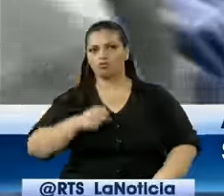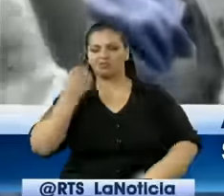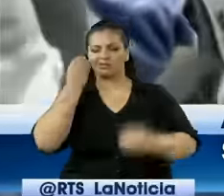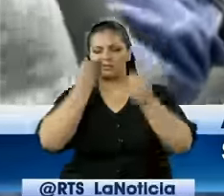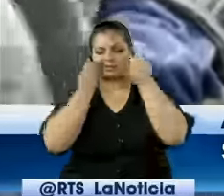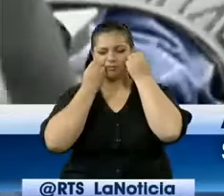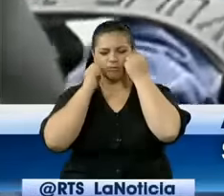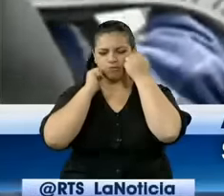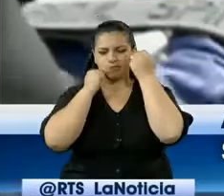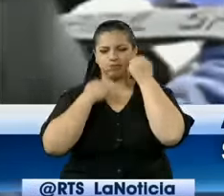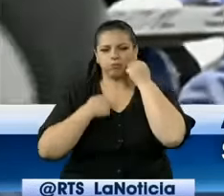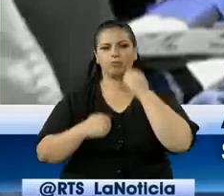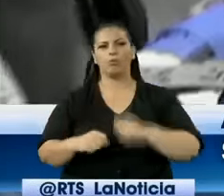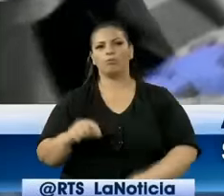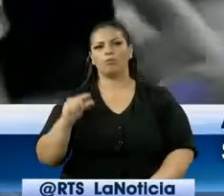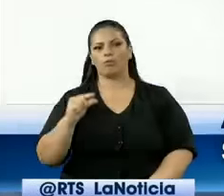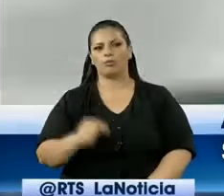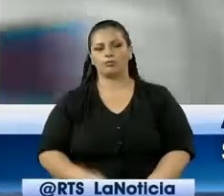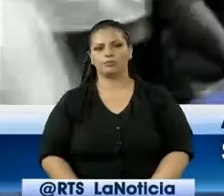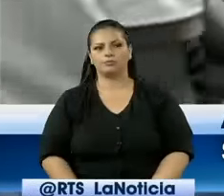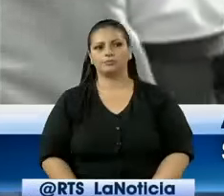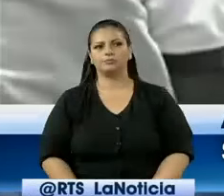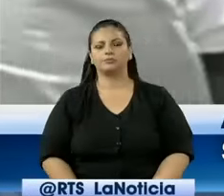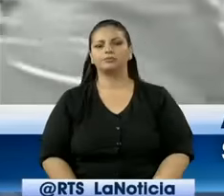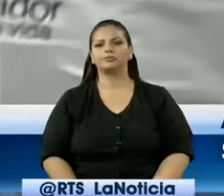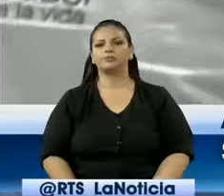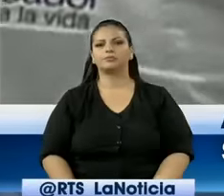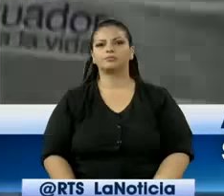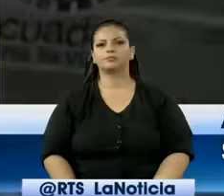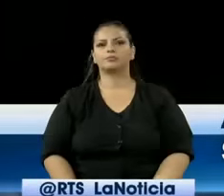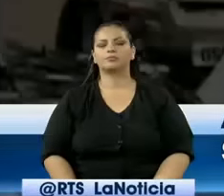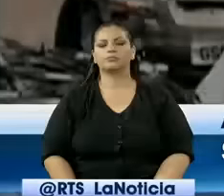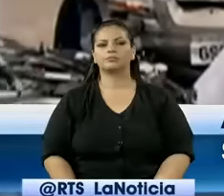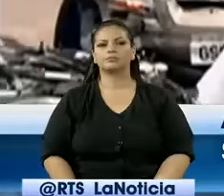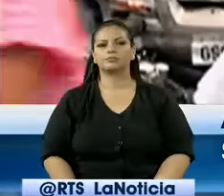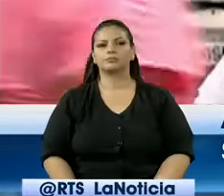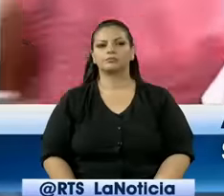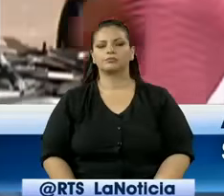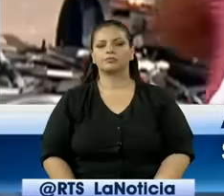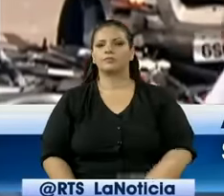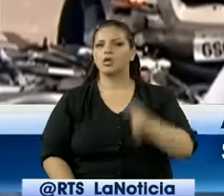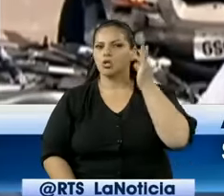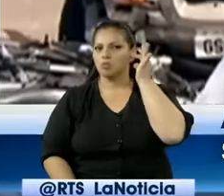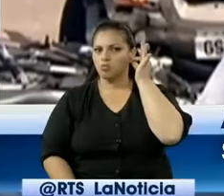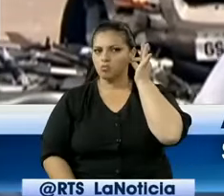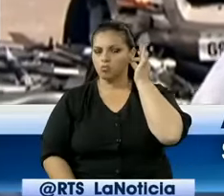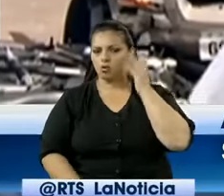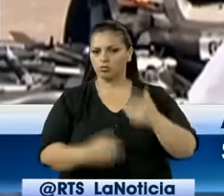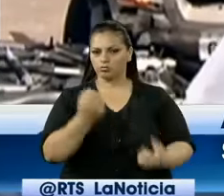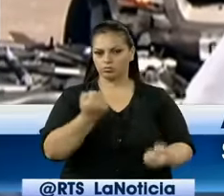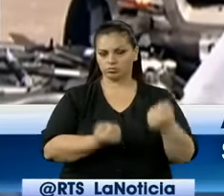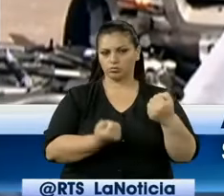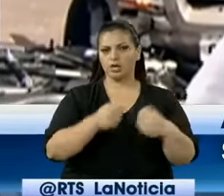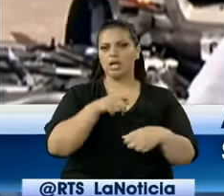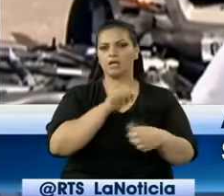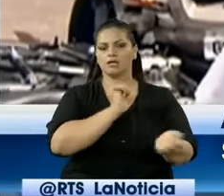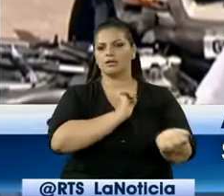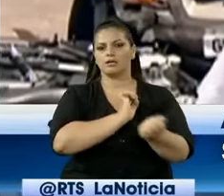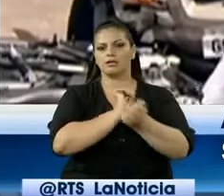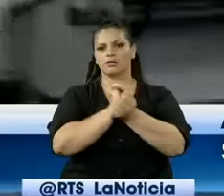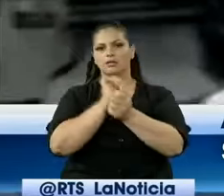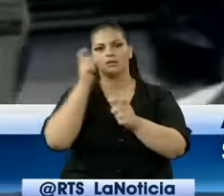del otro carro. Ellos fueron atendidos en el sitio de la novedad. La señora conductora también va a ser trasladada a la